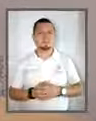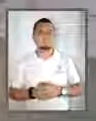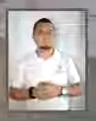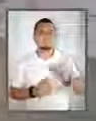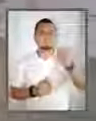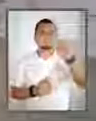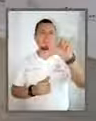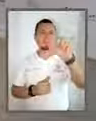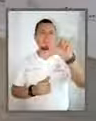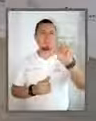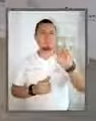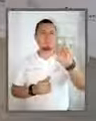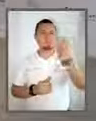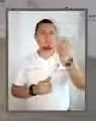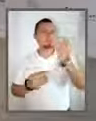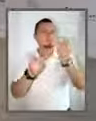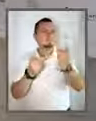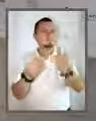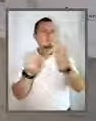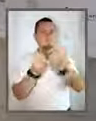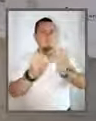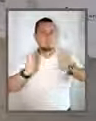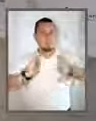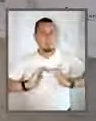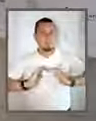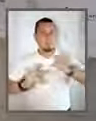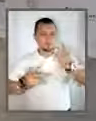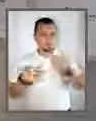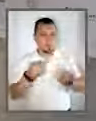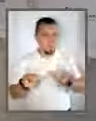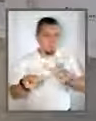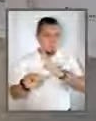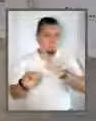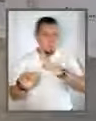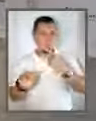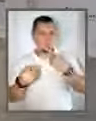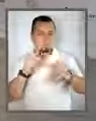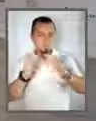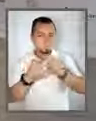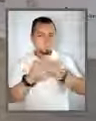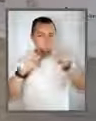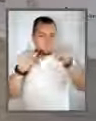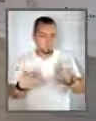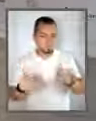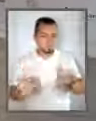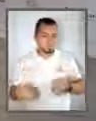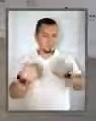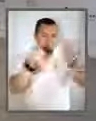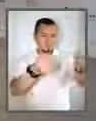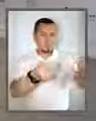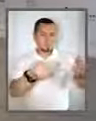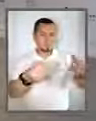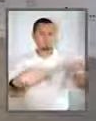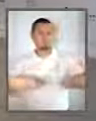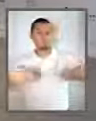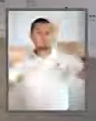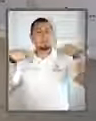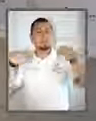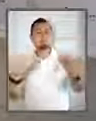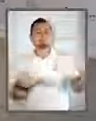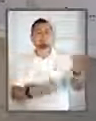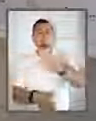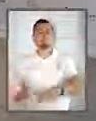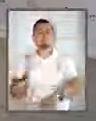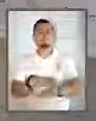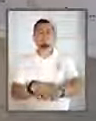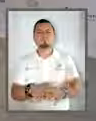de Cuadratín, aclarar el manejo de los cuerpos en el hospital, porque hay algunas denuncias de funerarias que los entregan en sábanas sin cumplir los